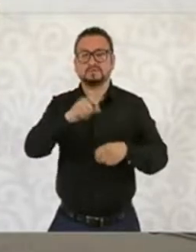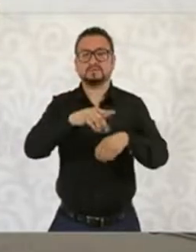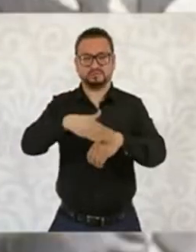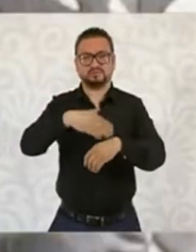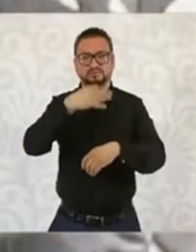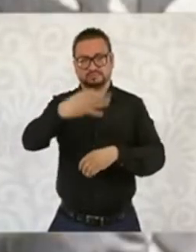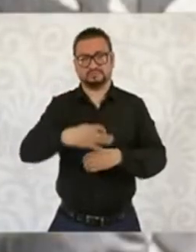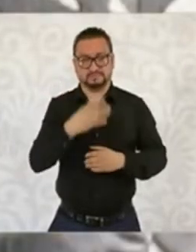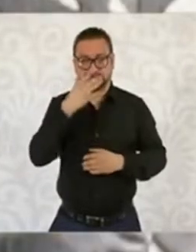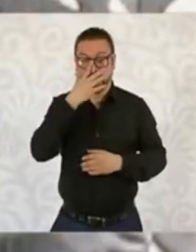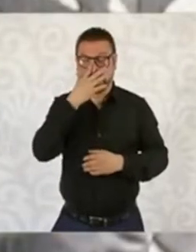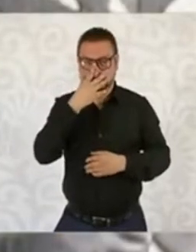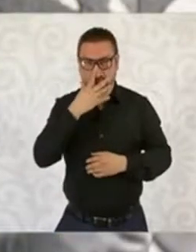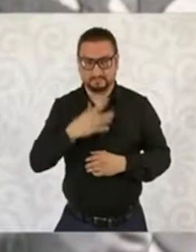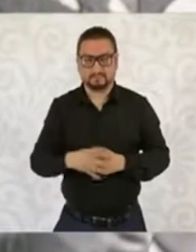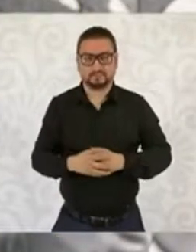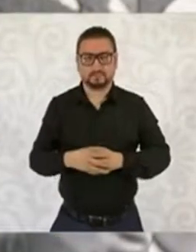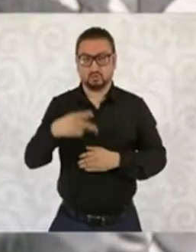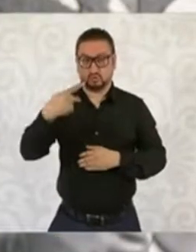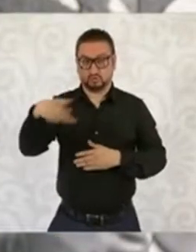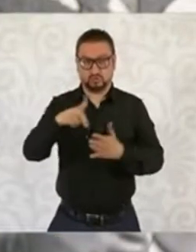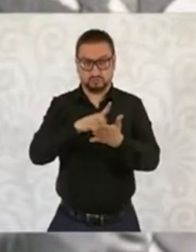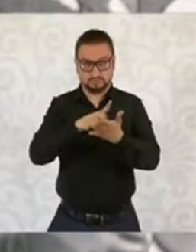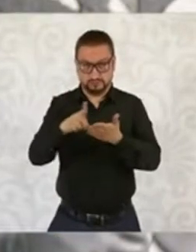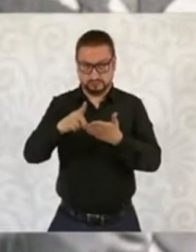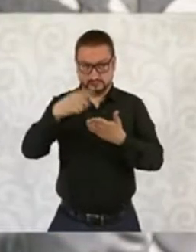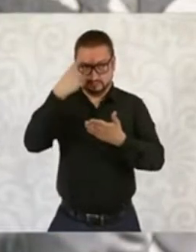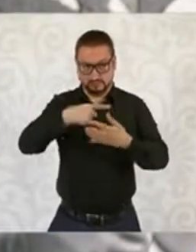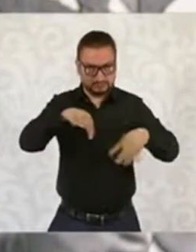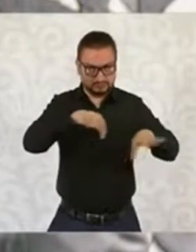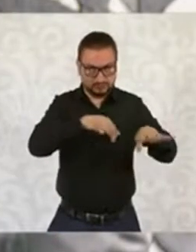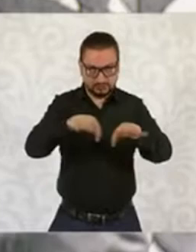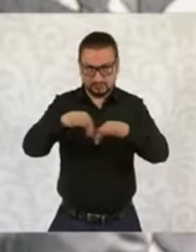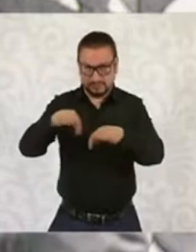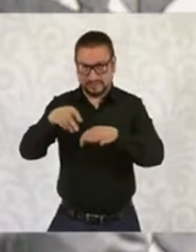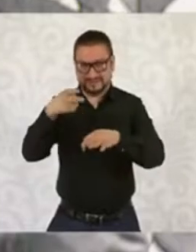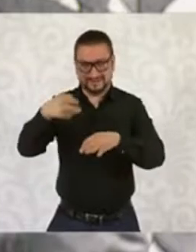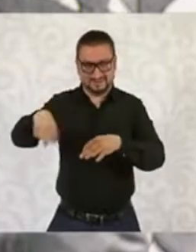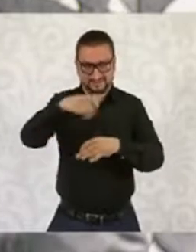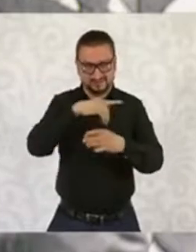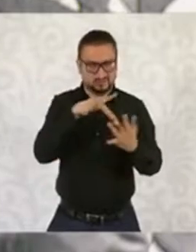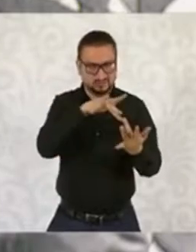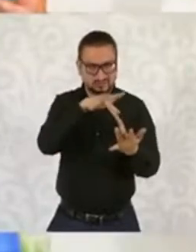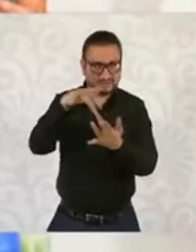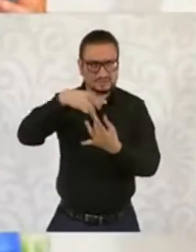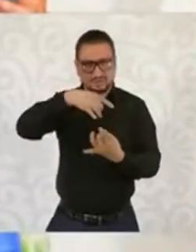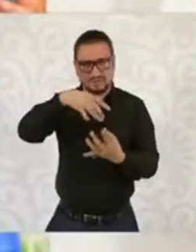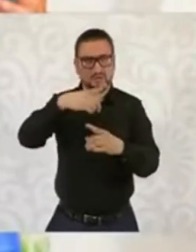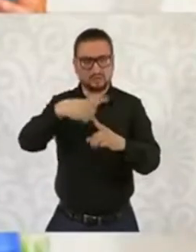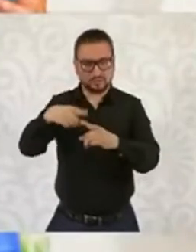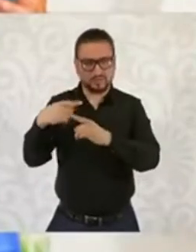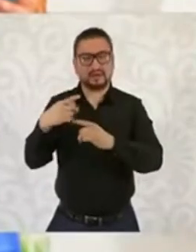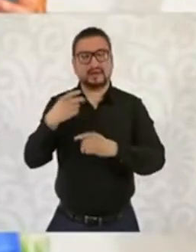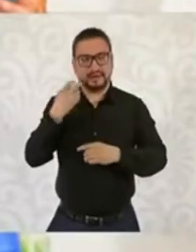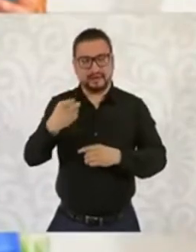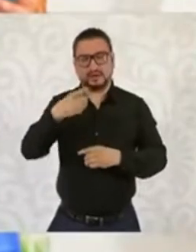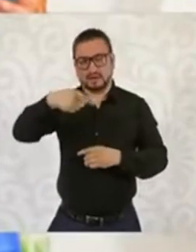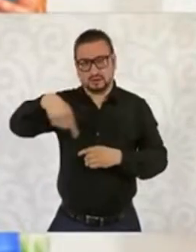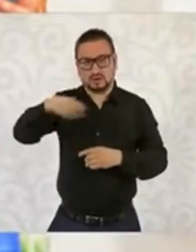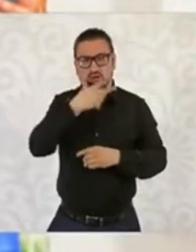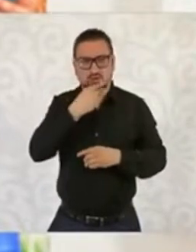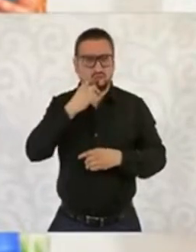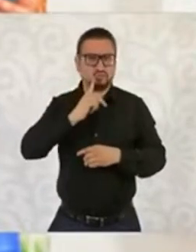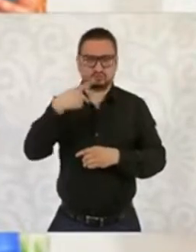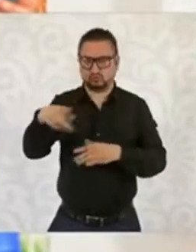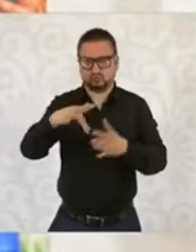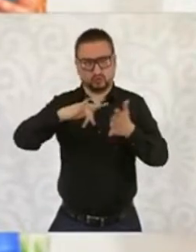quedan resguardados los derechos de los trabajadores que participan en estas plataformas, es decir, siguen definiendo ellas y ellos